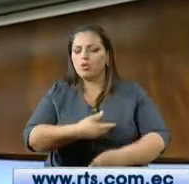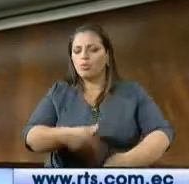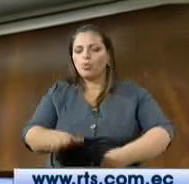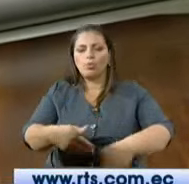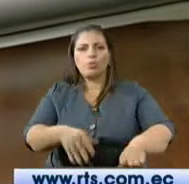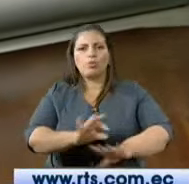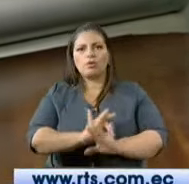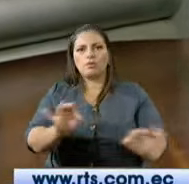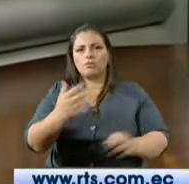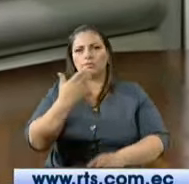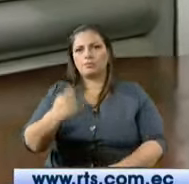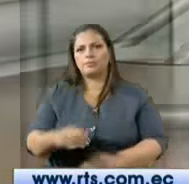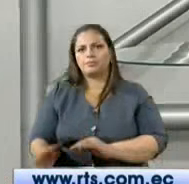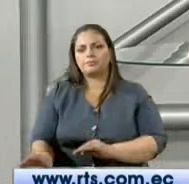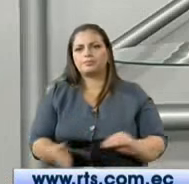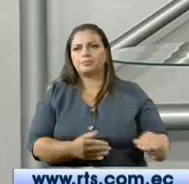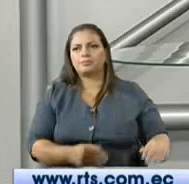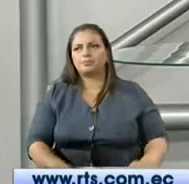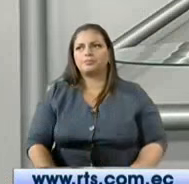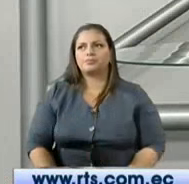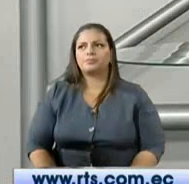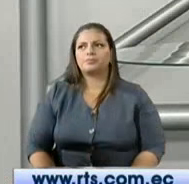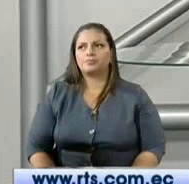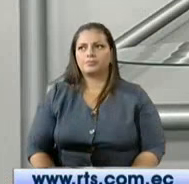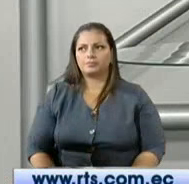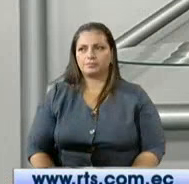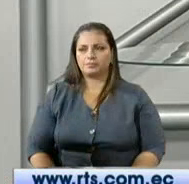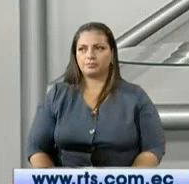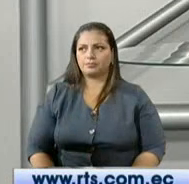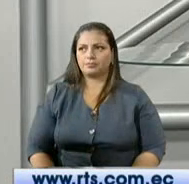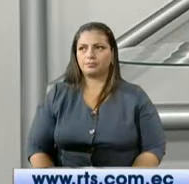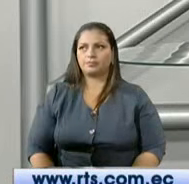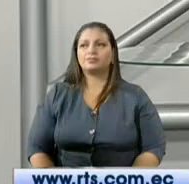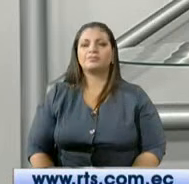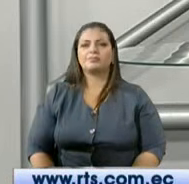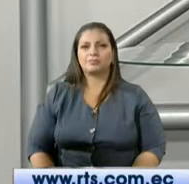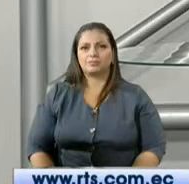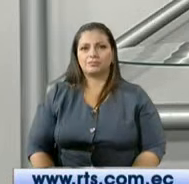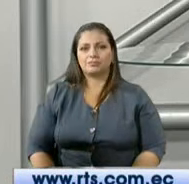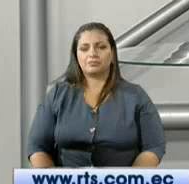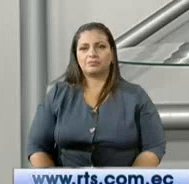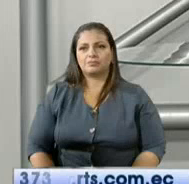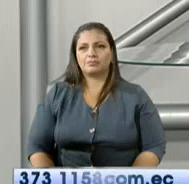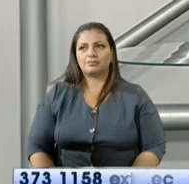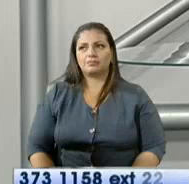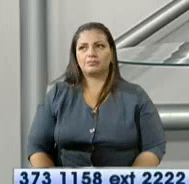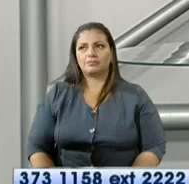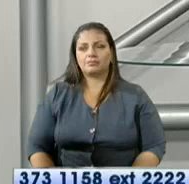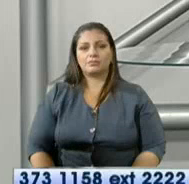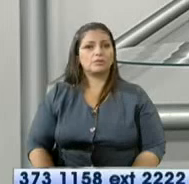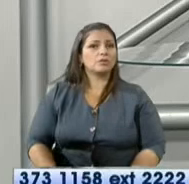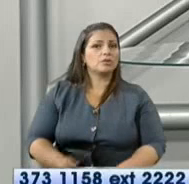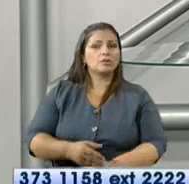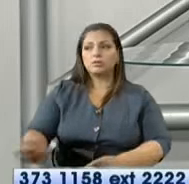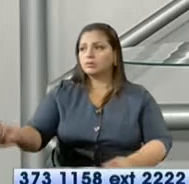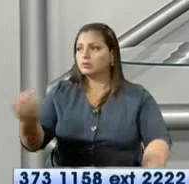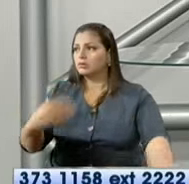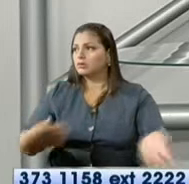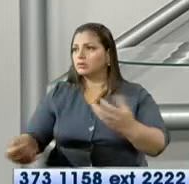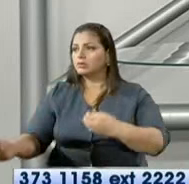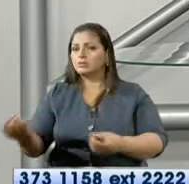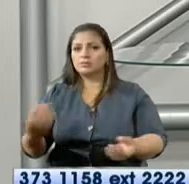Maquilón. Bueno, rapidito llegamos a un consenso aquí, es que las grillas son más peligrosas que los grillos. Es un consenso general aquí.